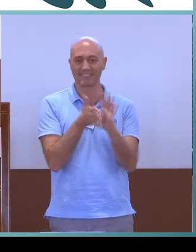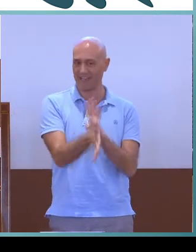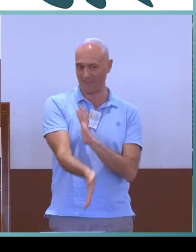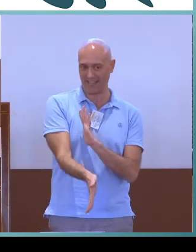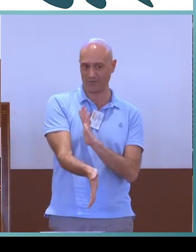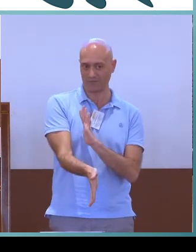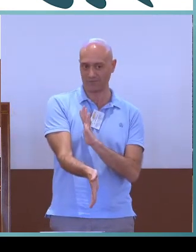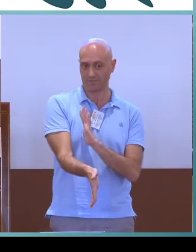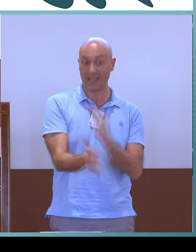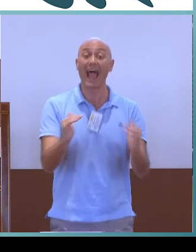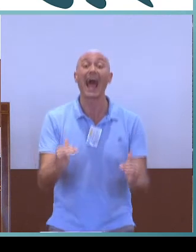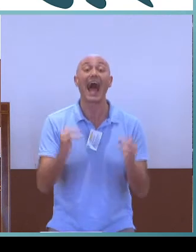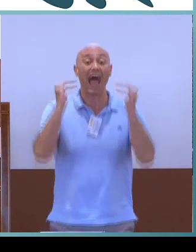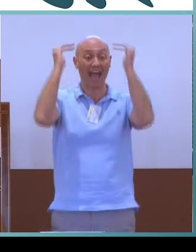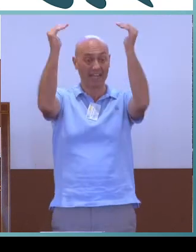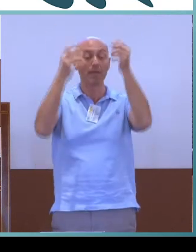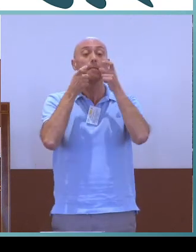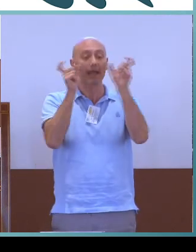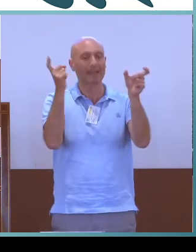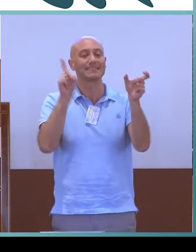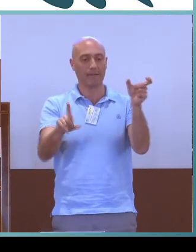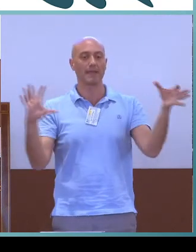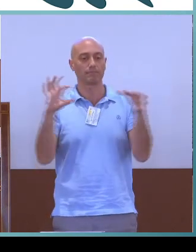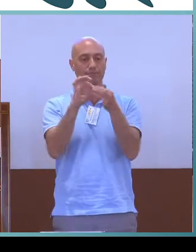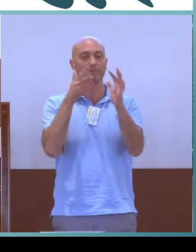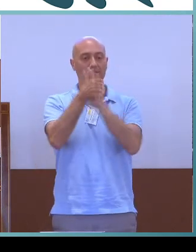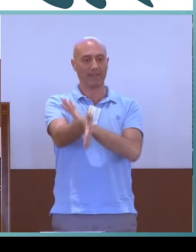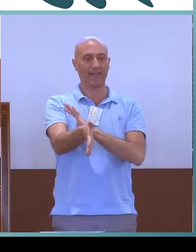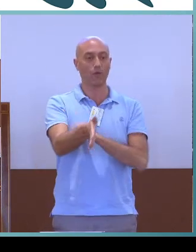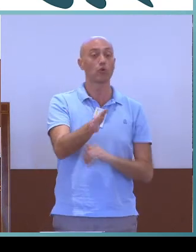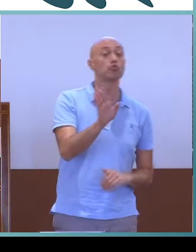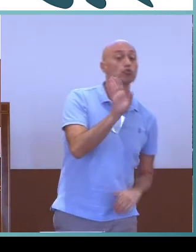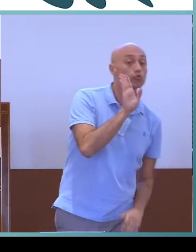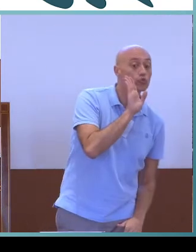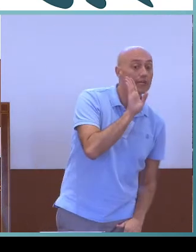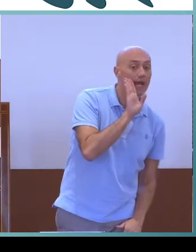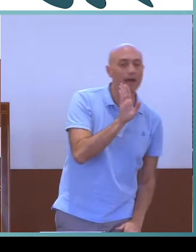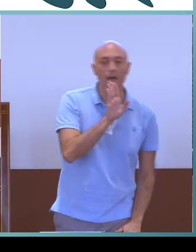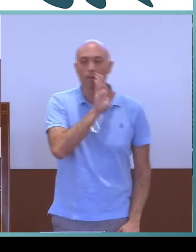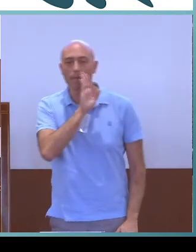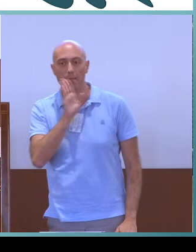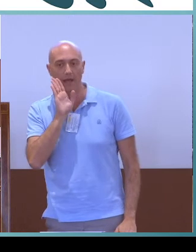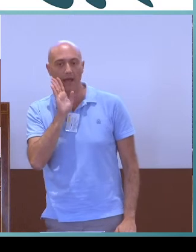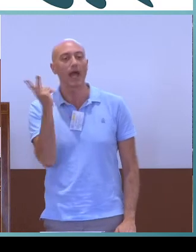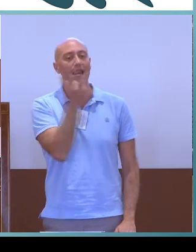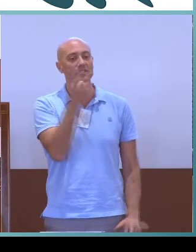en lengua de signos diferentes, pero suegra y madre tenían signos